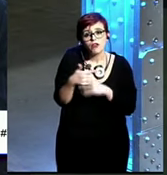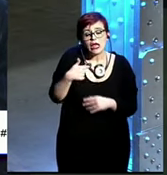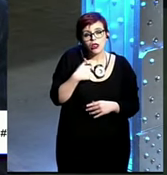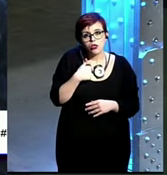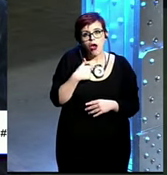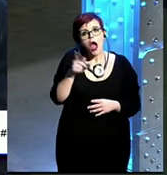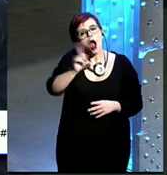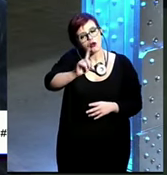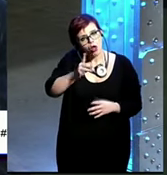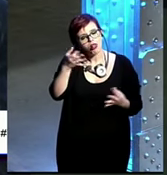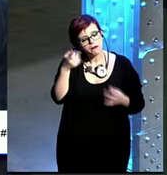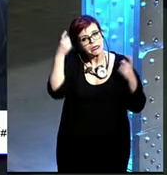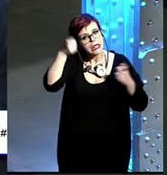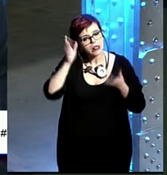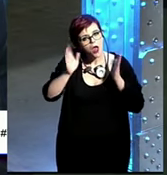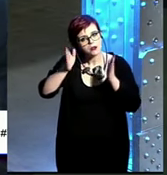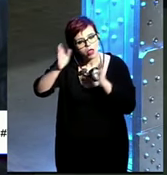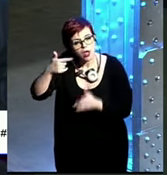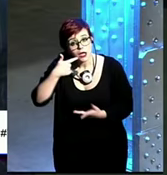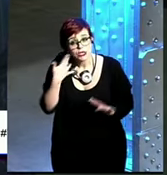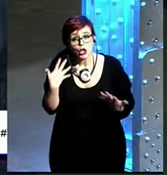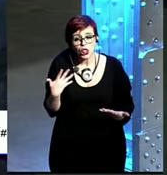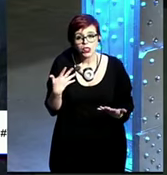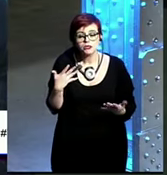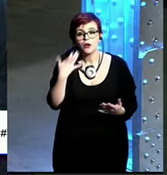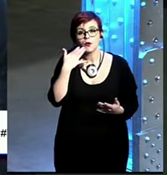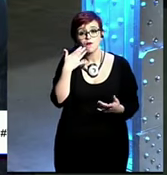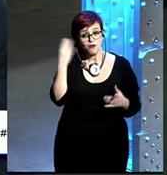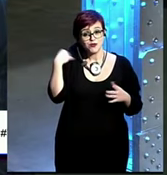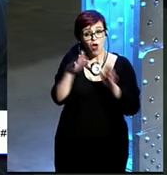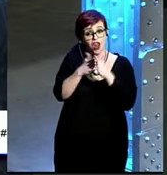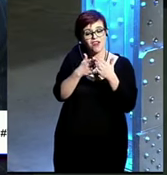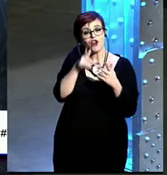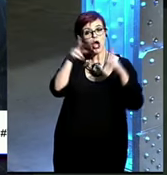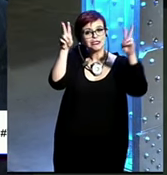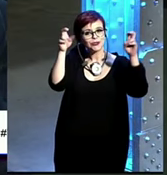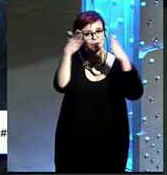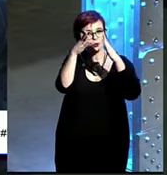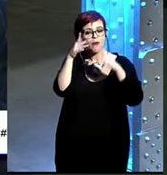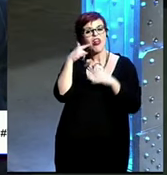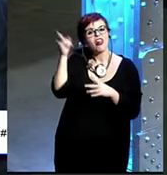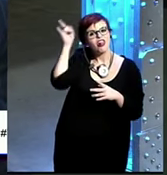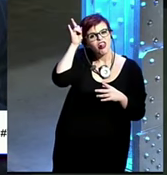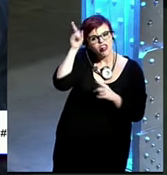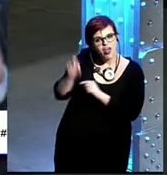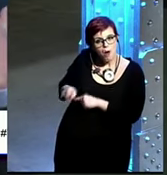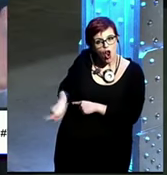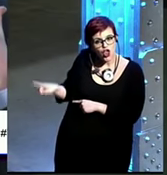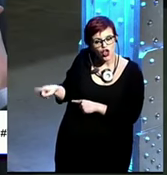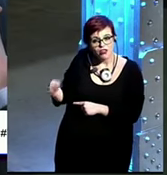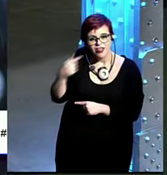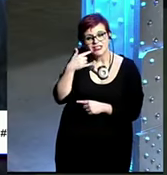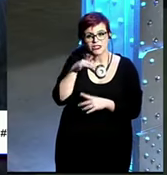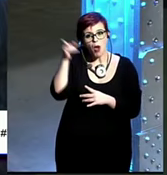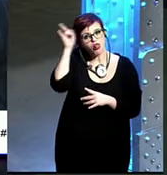es que tengo que tratar ello. Y he elegido la palabra demonio en el título del libro porque el demonio es algo que llega y te posee, te